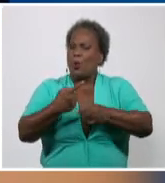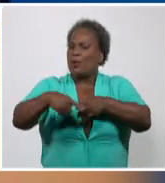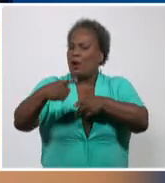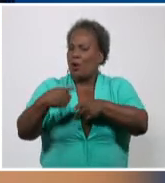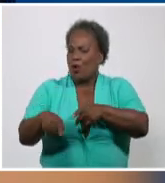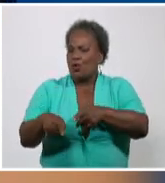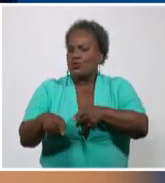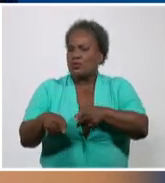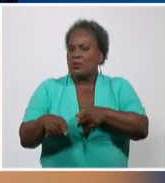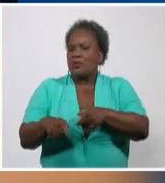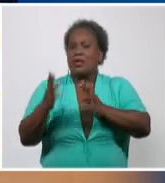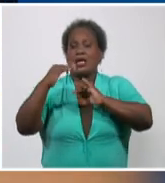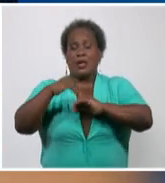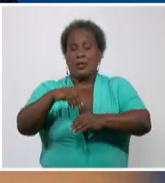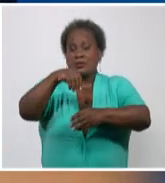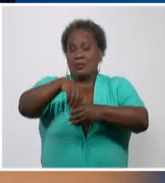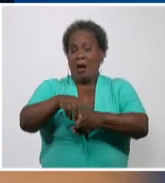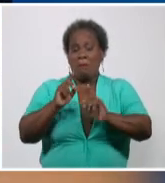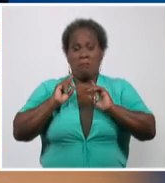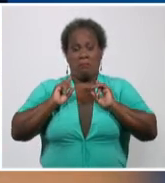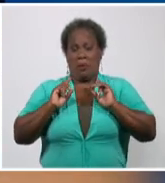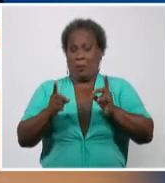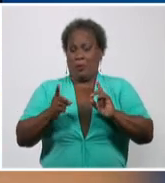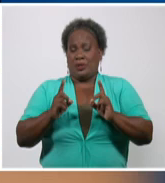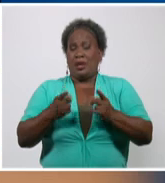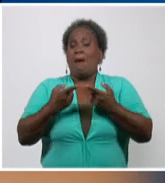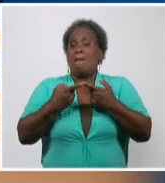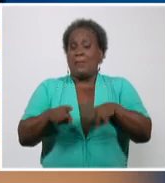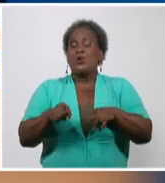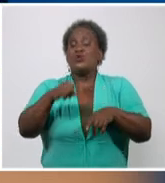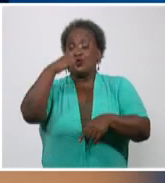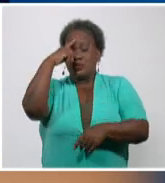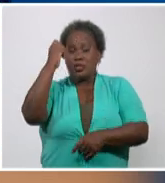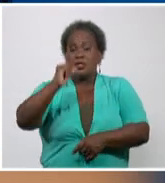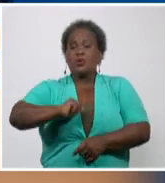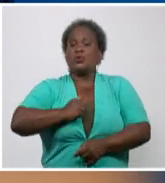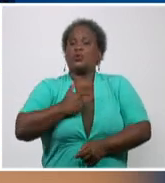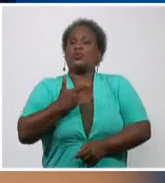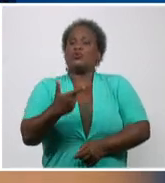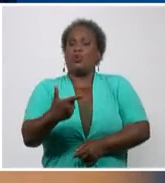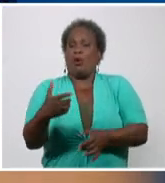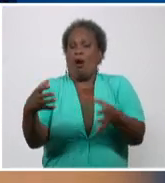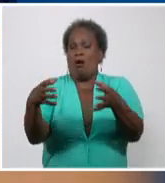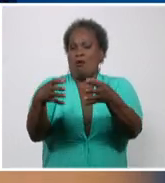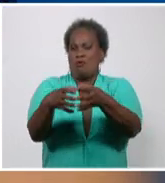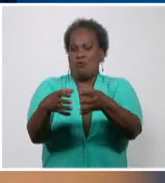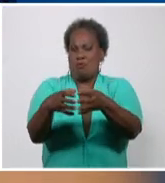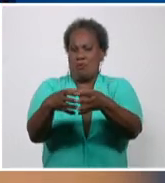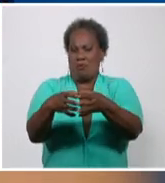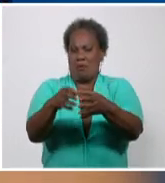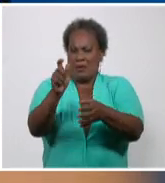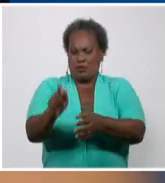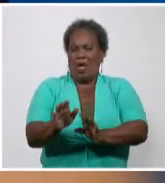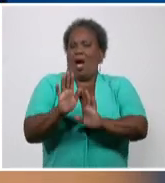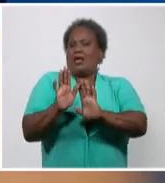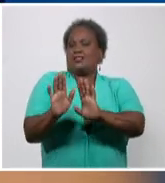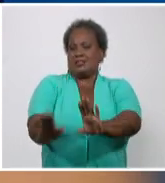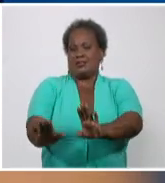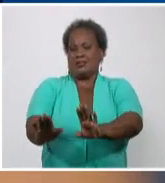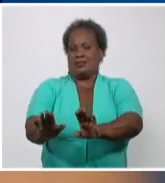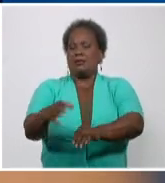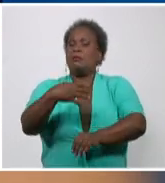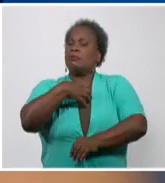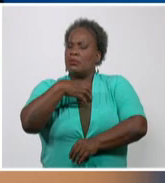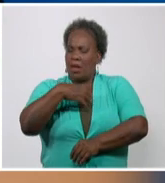por política en nuestra sociedad, pero sí en la cultura de un grupo de personas. Tenemos todo